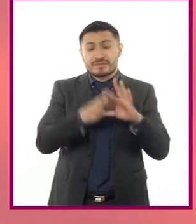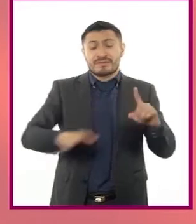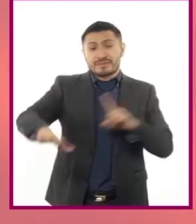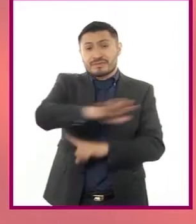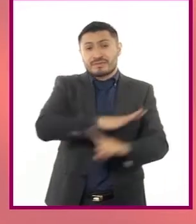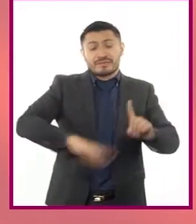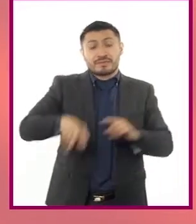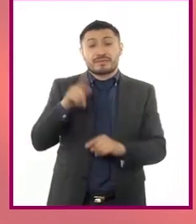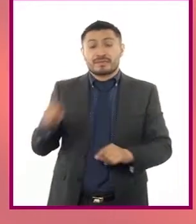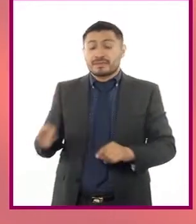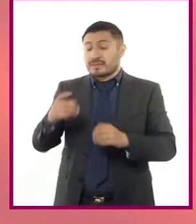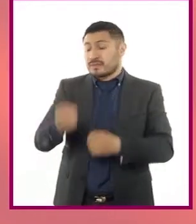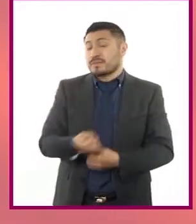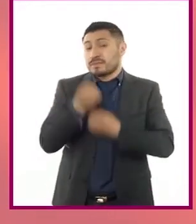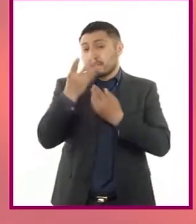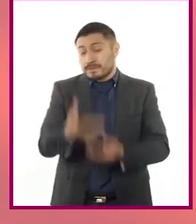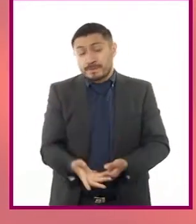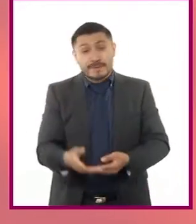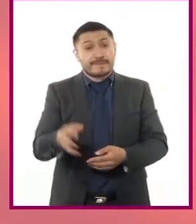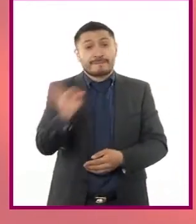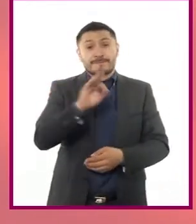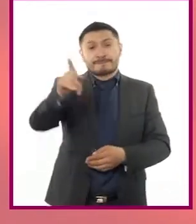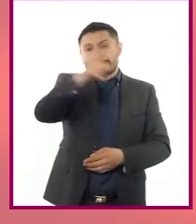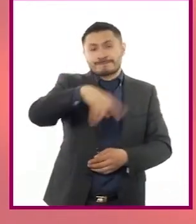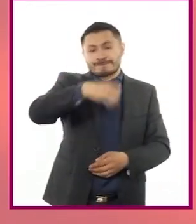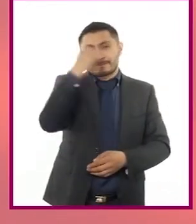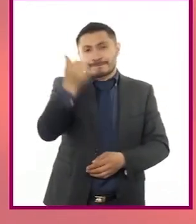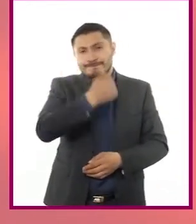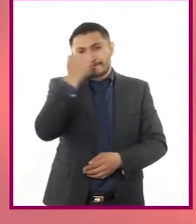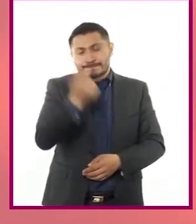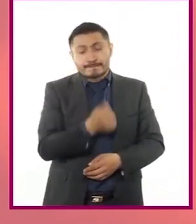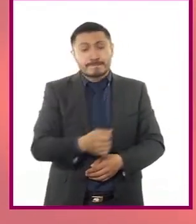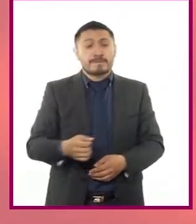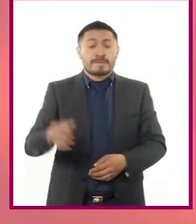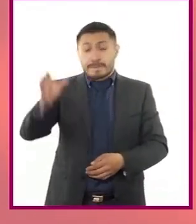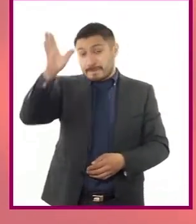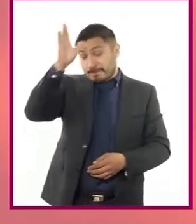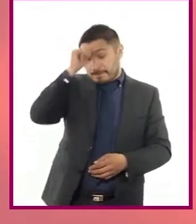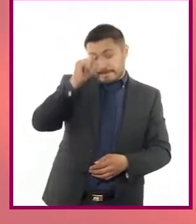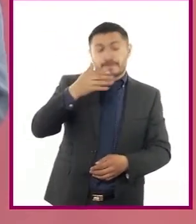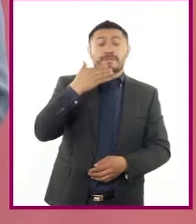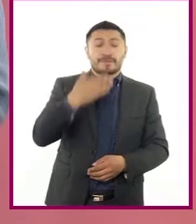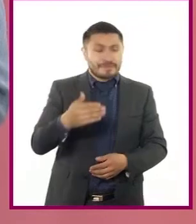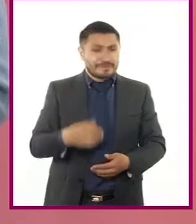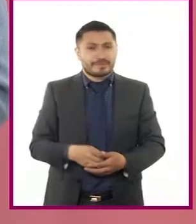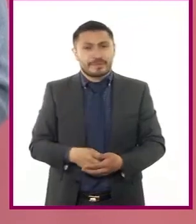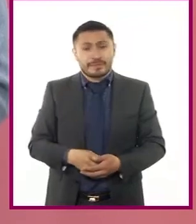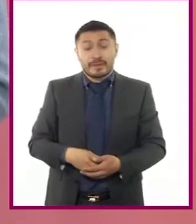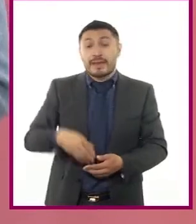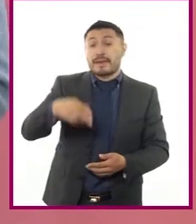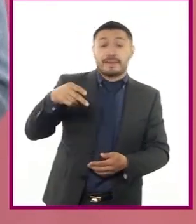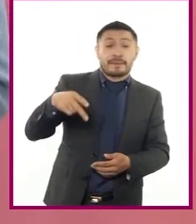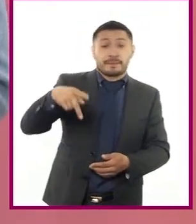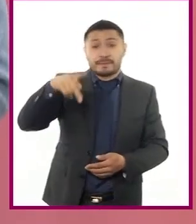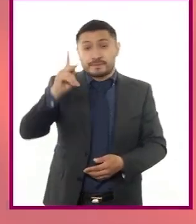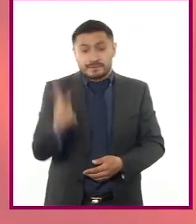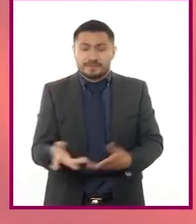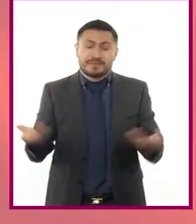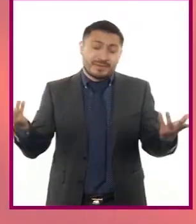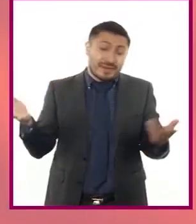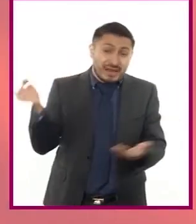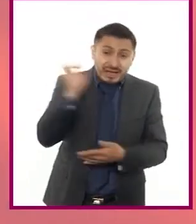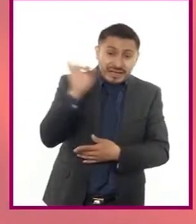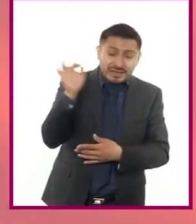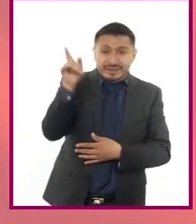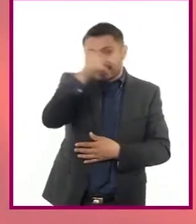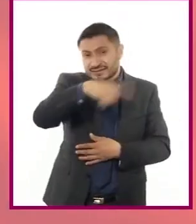poema. Y seguro, nuestras alumnas y alumnos estarán totalmente de acuerdo. Aunque es muy posible